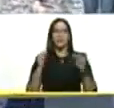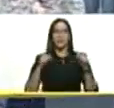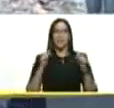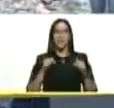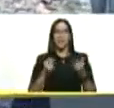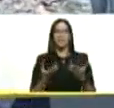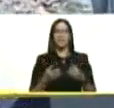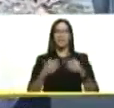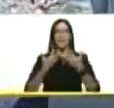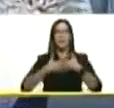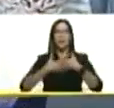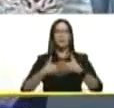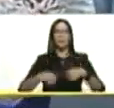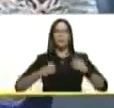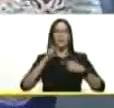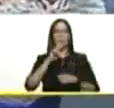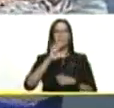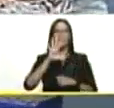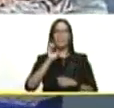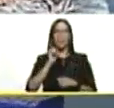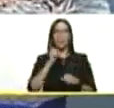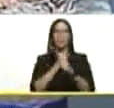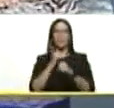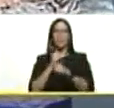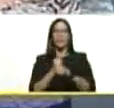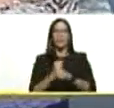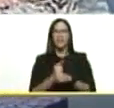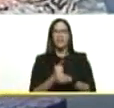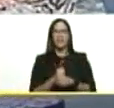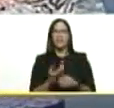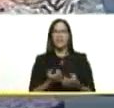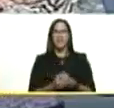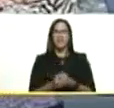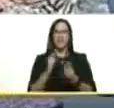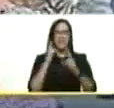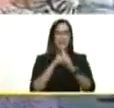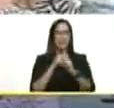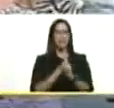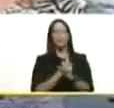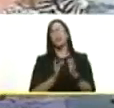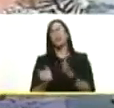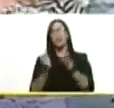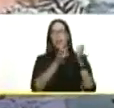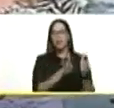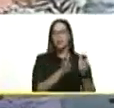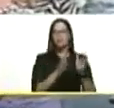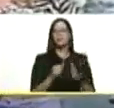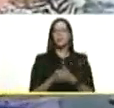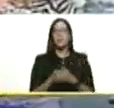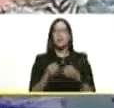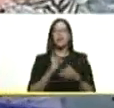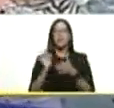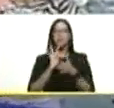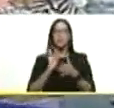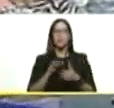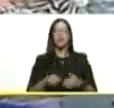Son más de 250 trabajadores entre directo e indirecto. Y aquí funciona con, bueno, el